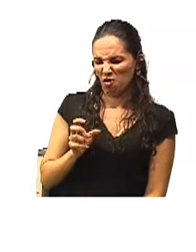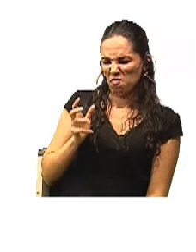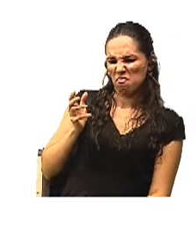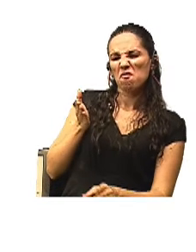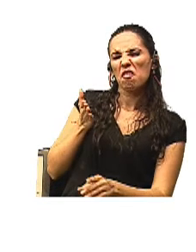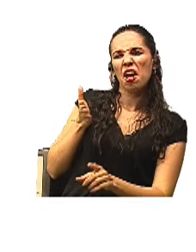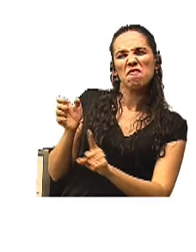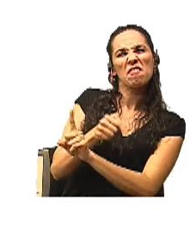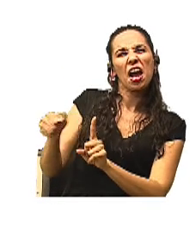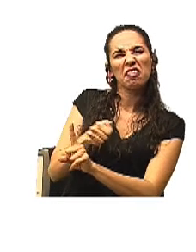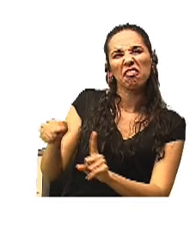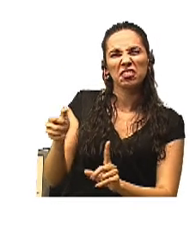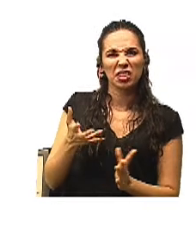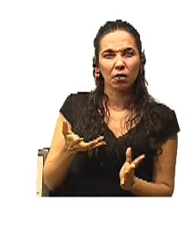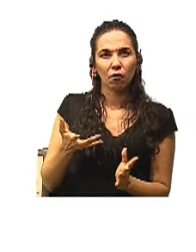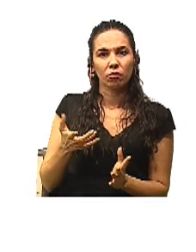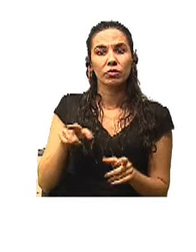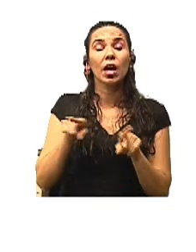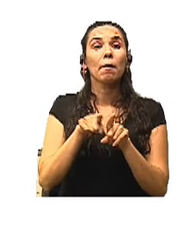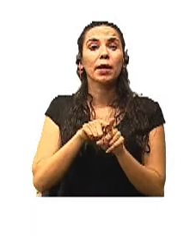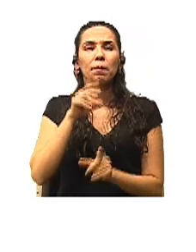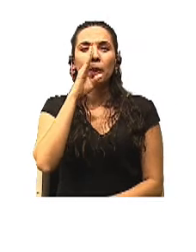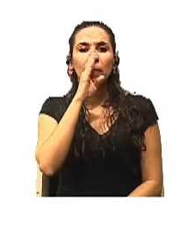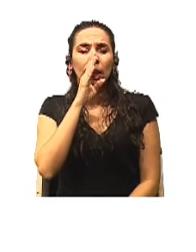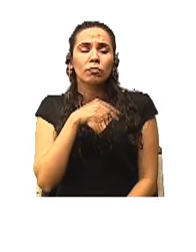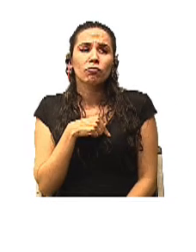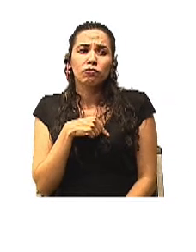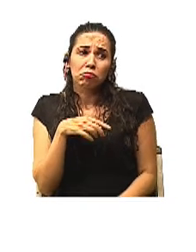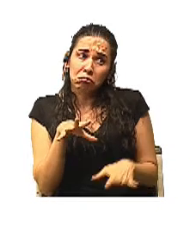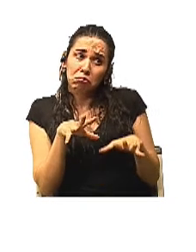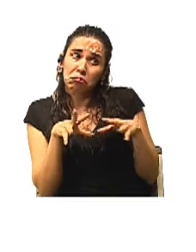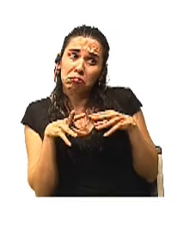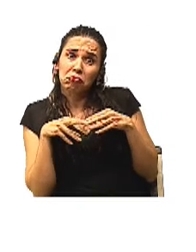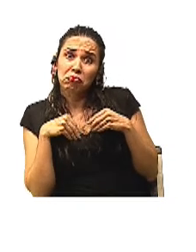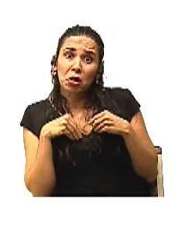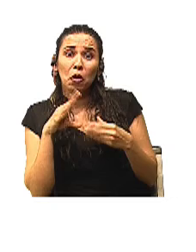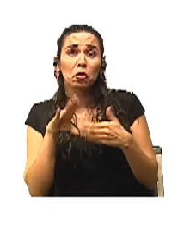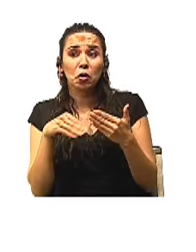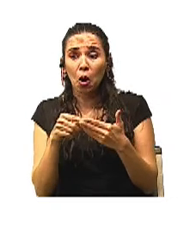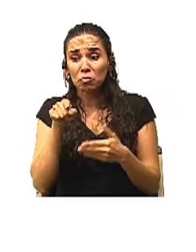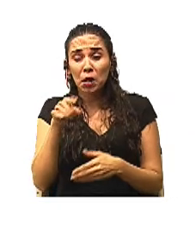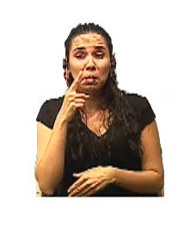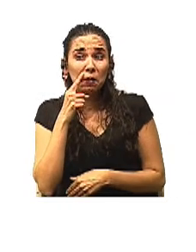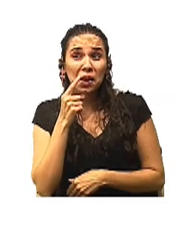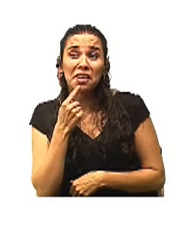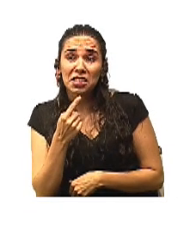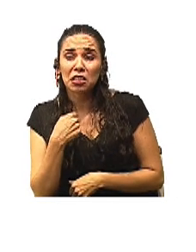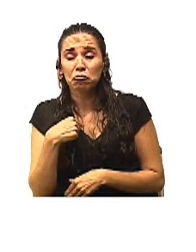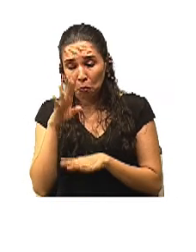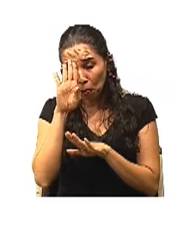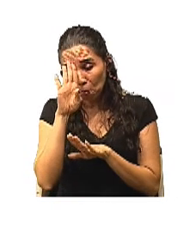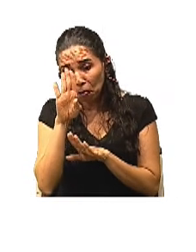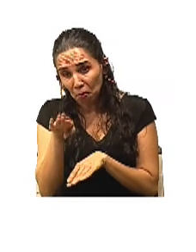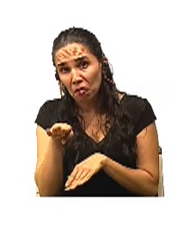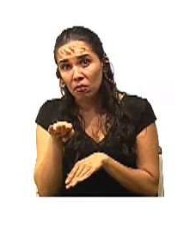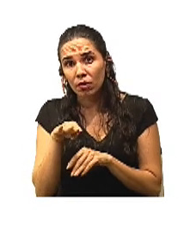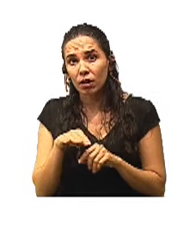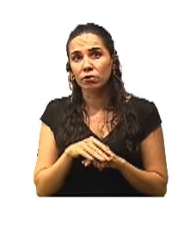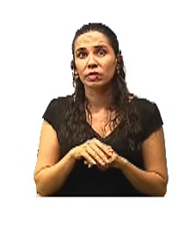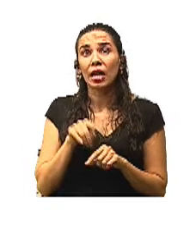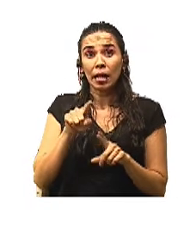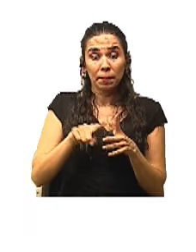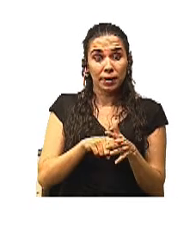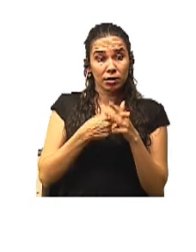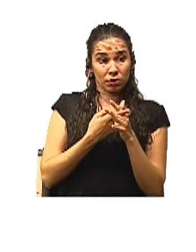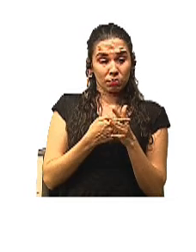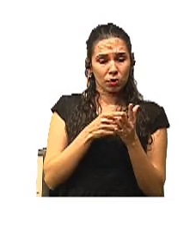lado, su madre es sumisa, hace todo lo que el padre diga. Al principio de la obra